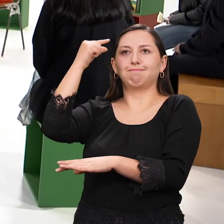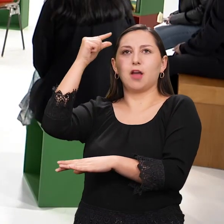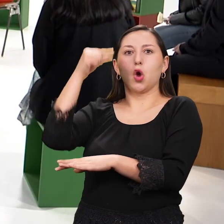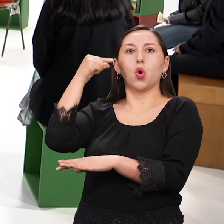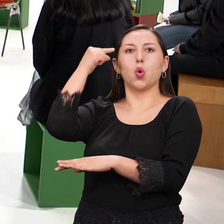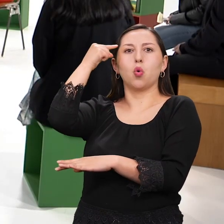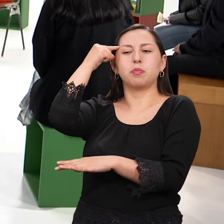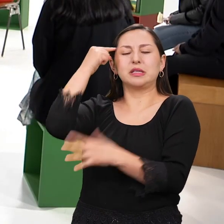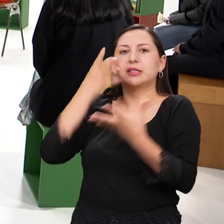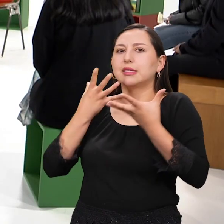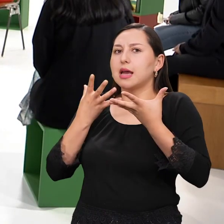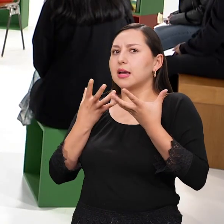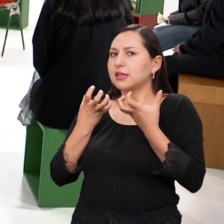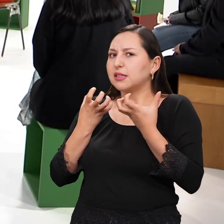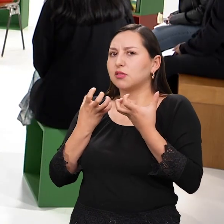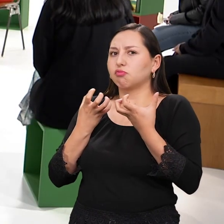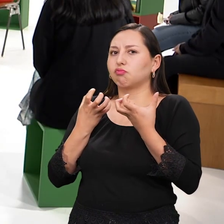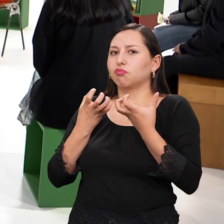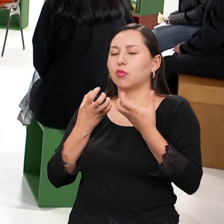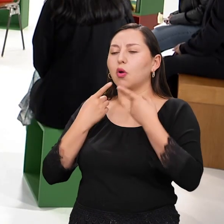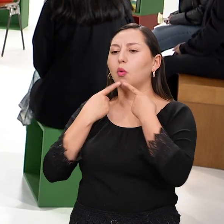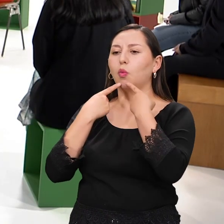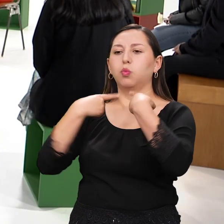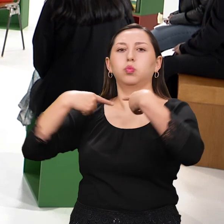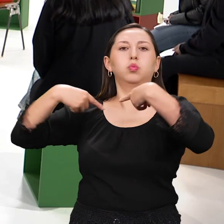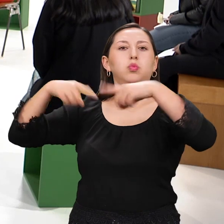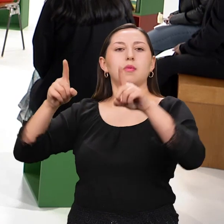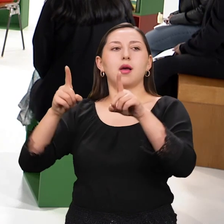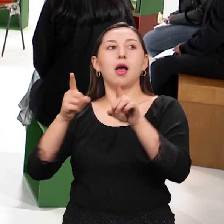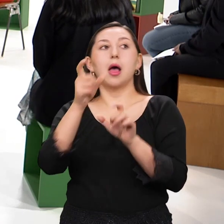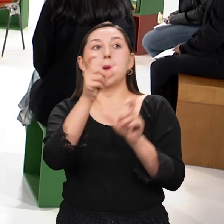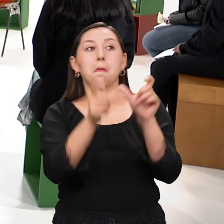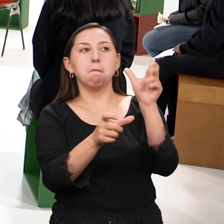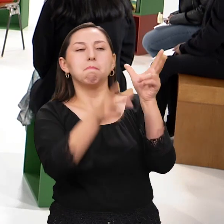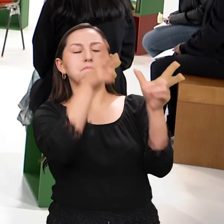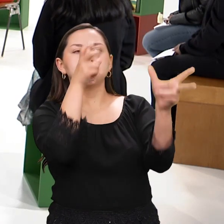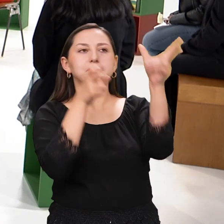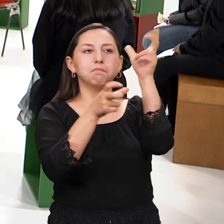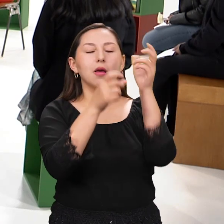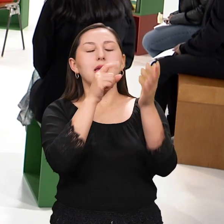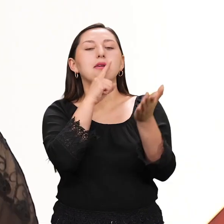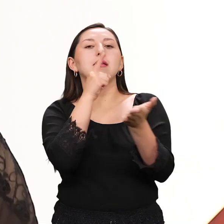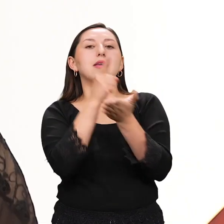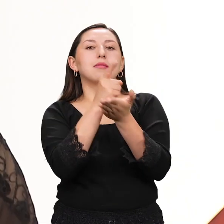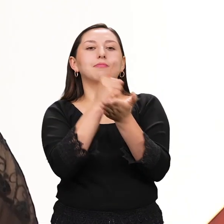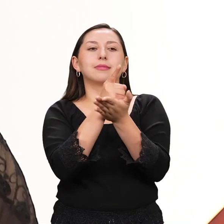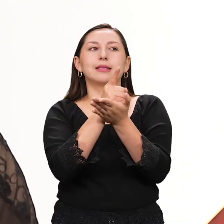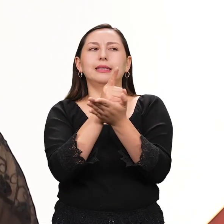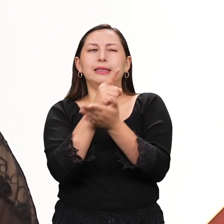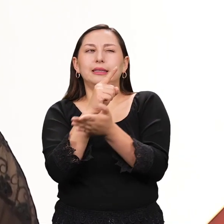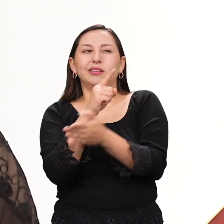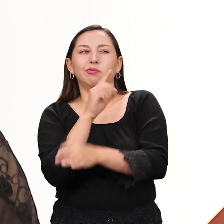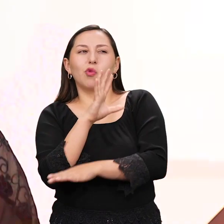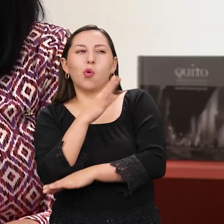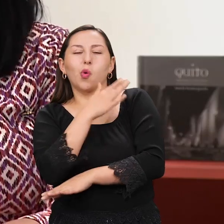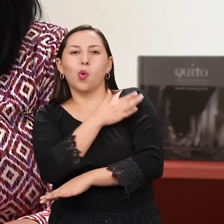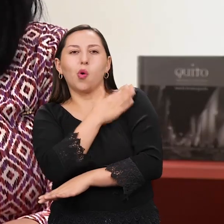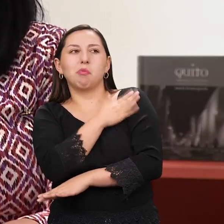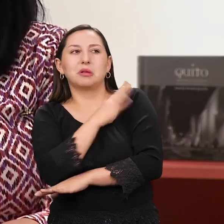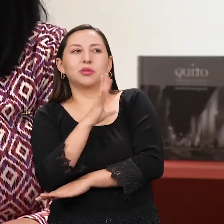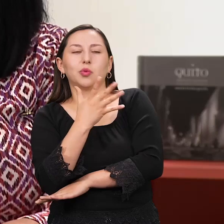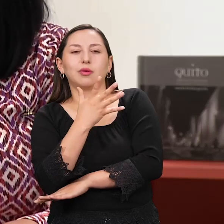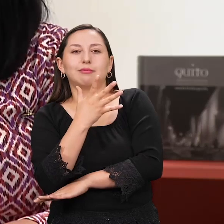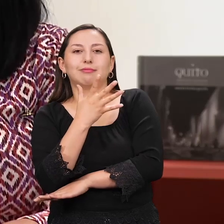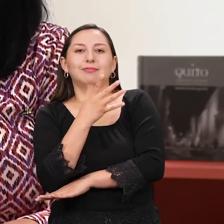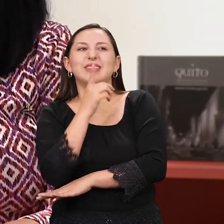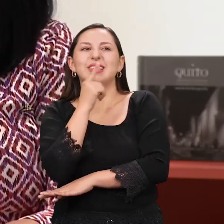es lo que te dicen que están detrás o que está detrás del funcionamiento de todas estas tecnologías, porque detrás de eso también hay grandes monopolios,